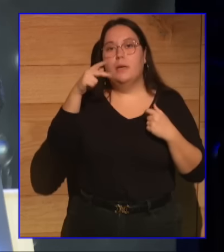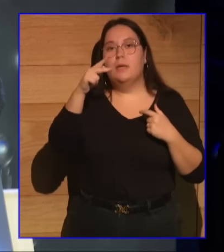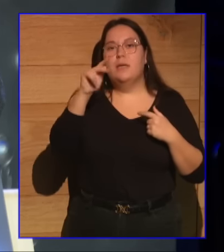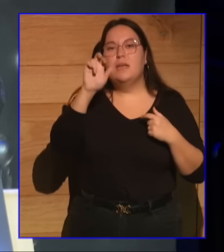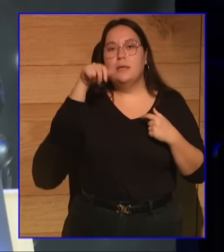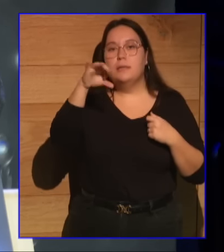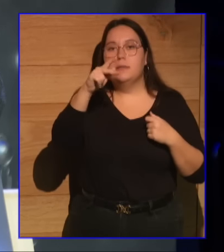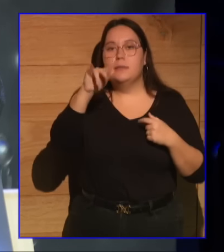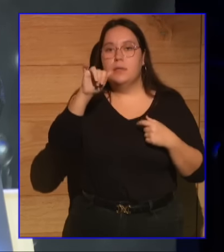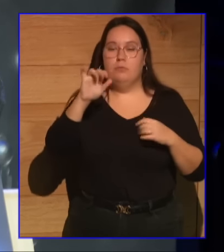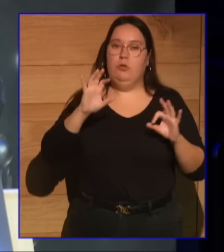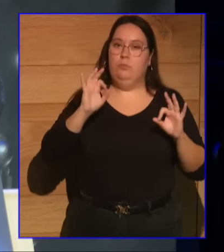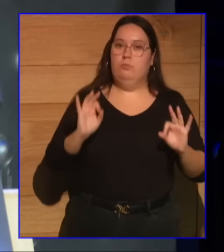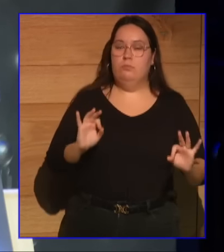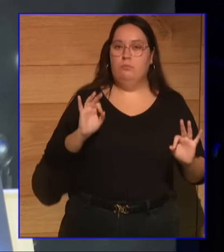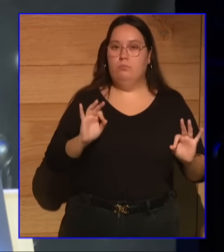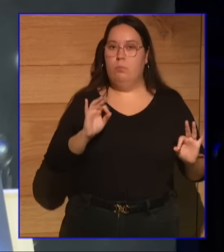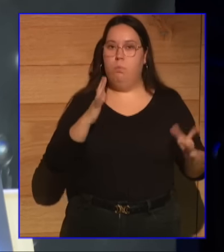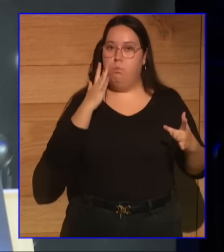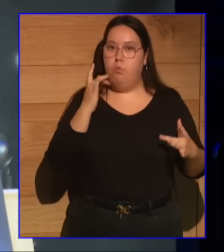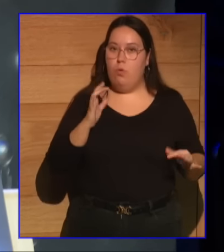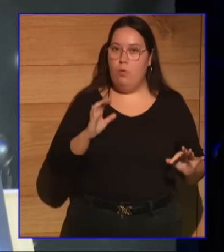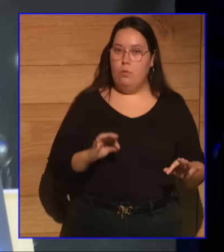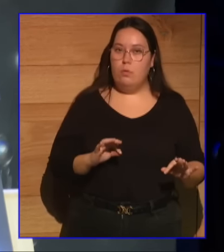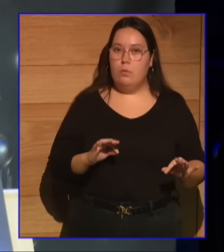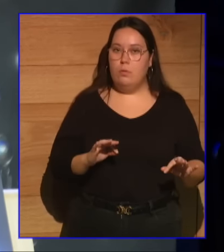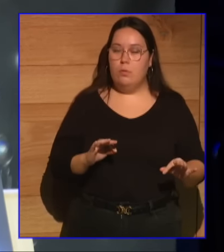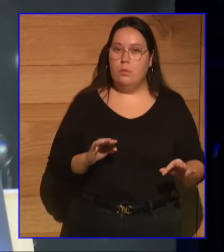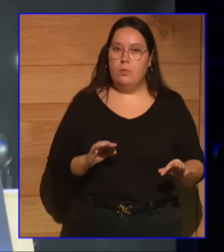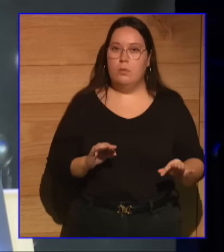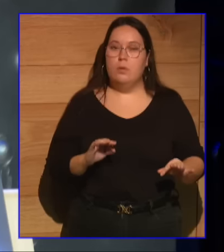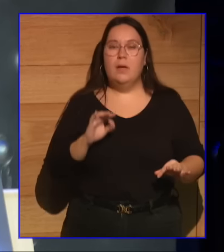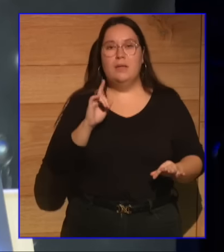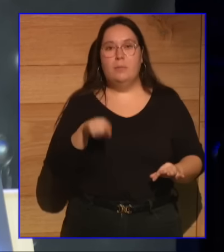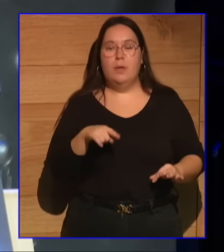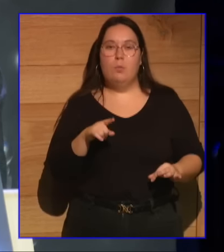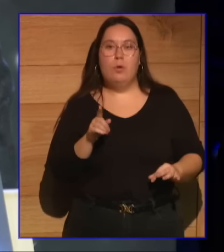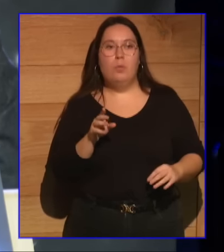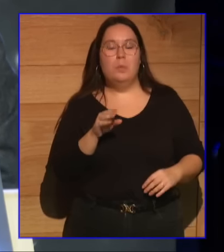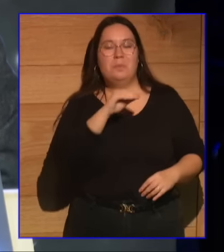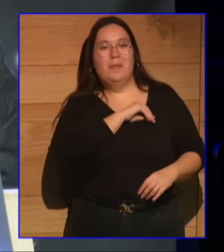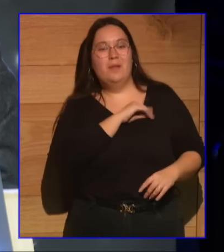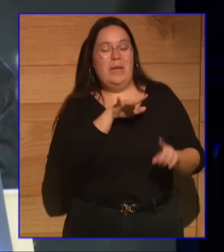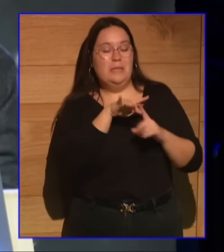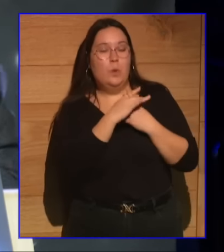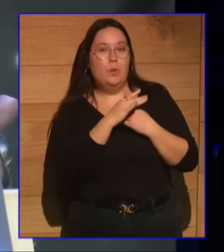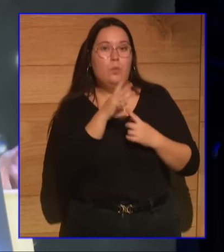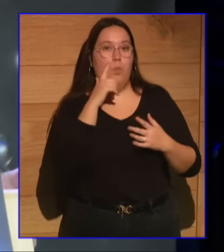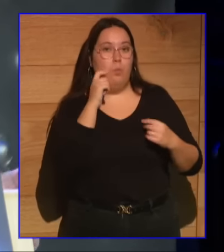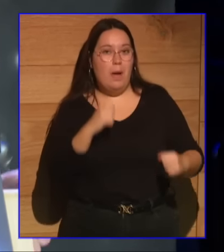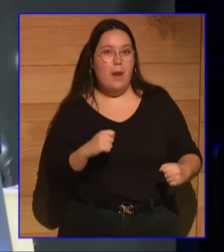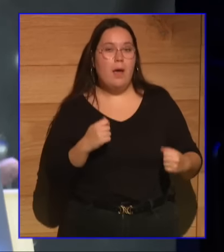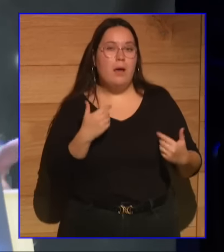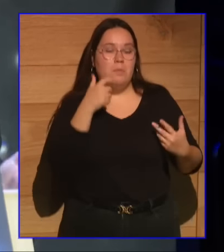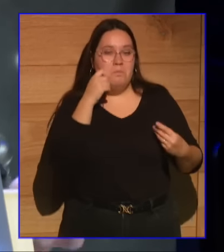esa integridad y esa pureza que en cierto sentido se puede compadecer poco con una situación